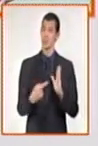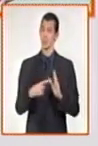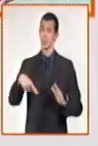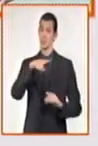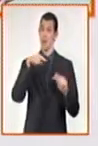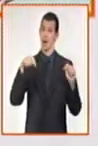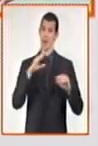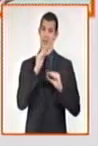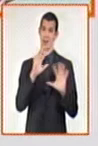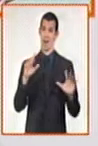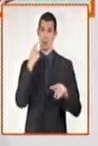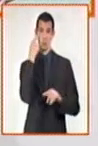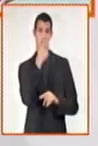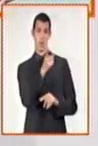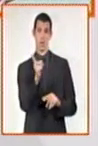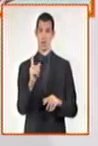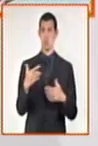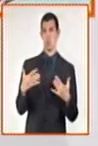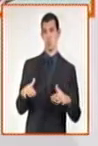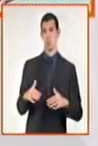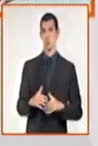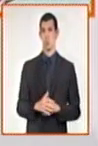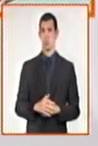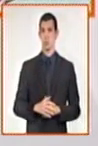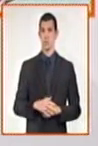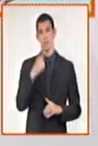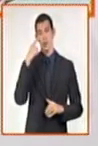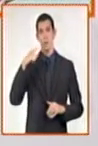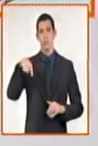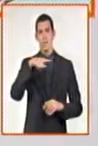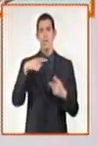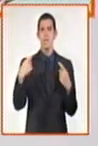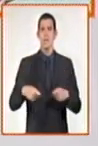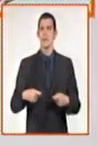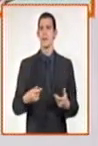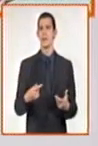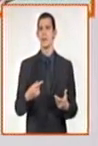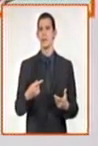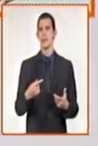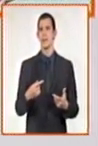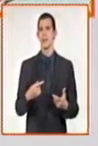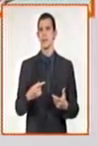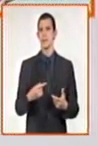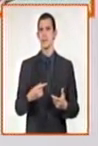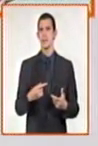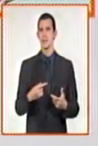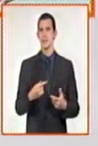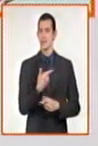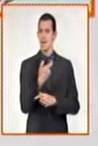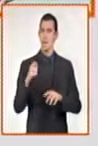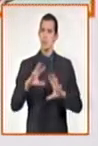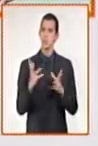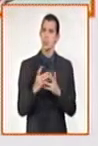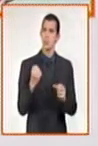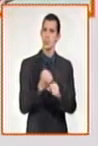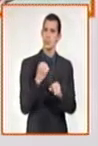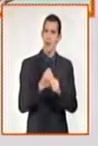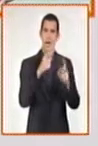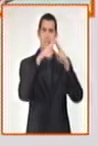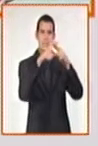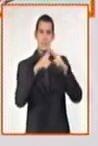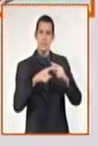los daños considerables, también la necesidad de poder enfrentar en el menor tiempo